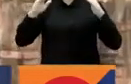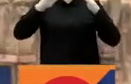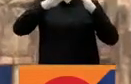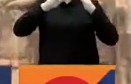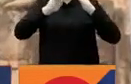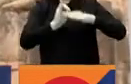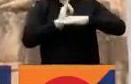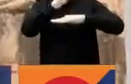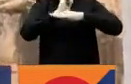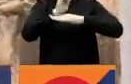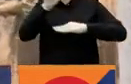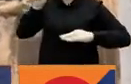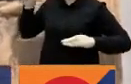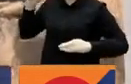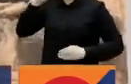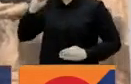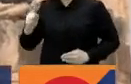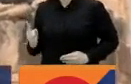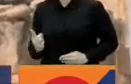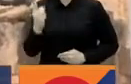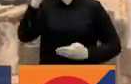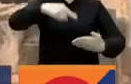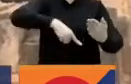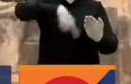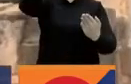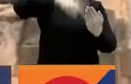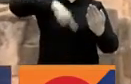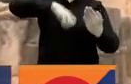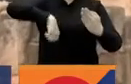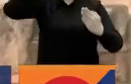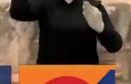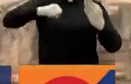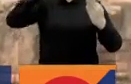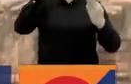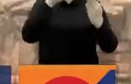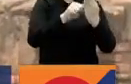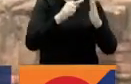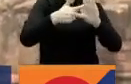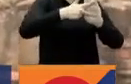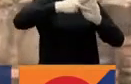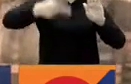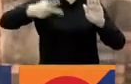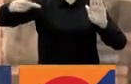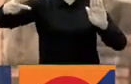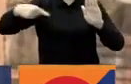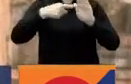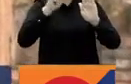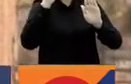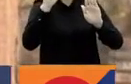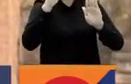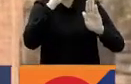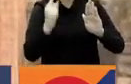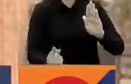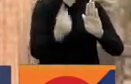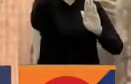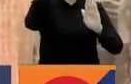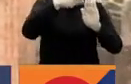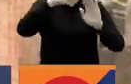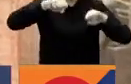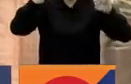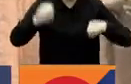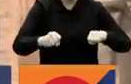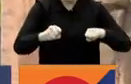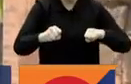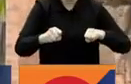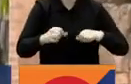se hizo este primer acto conmemorativo y donde se celebró la firma de la constitución. Además, en esta